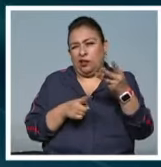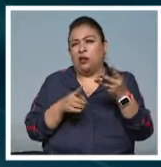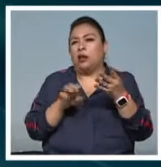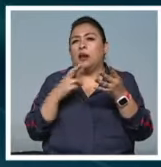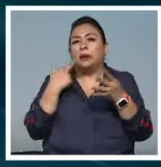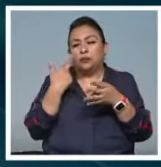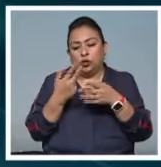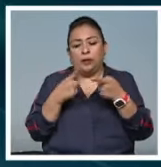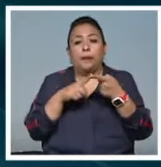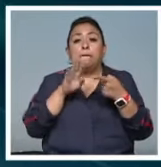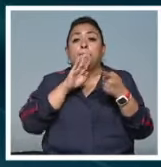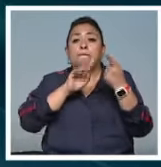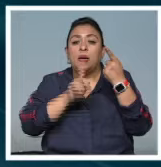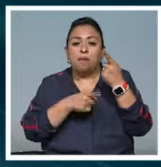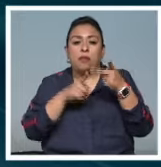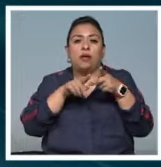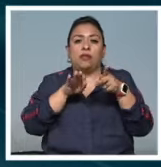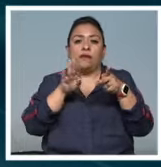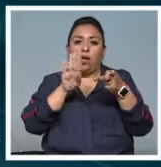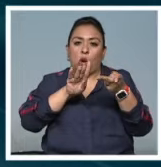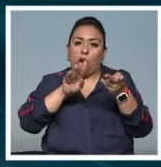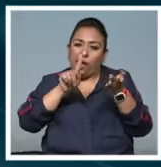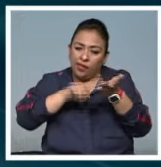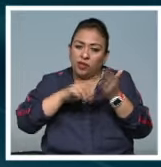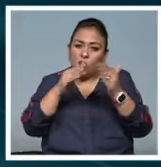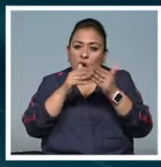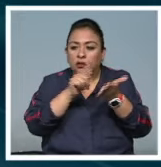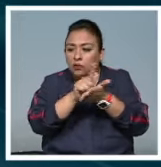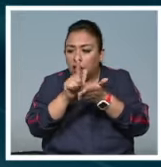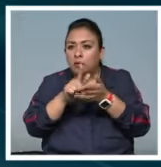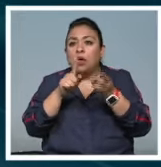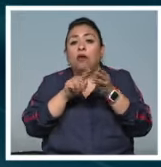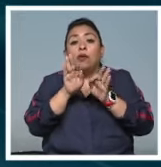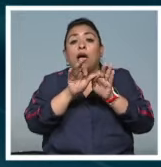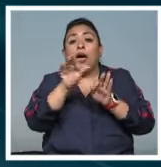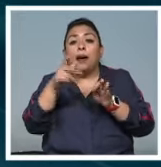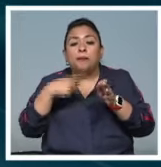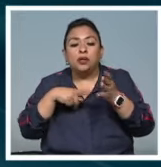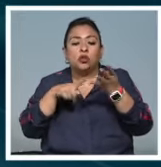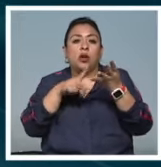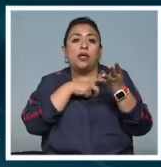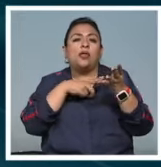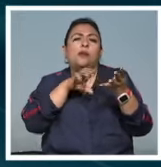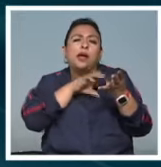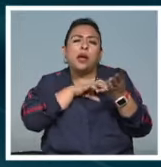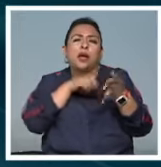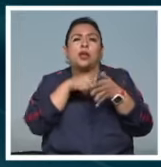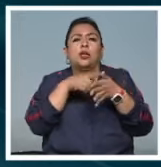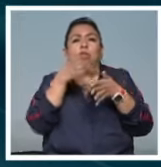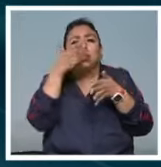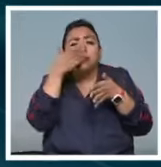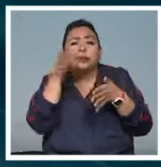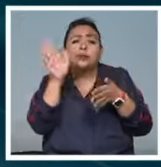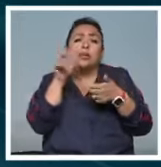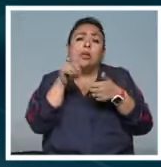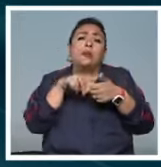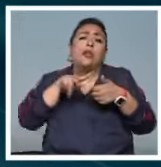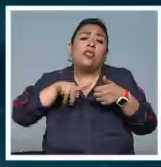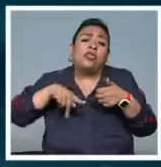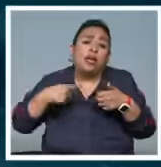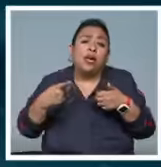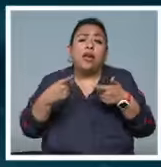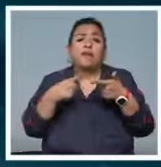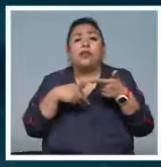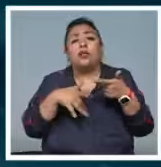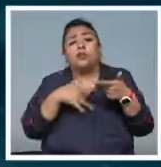la maternidad, el trabajo doméstico, el cuidado de otras personas, el ser cariñosas, sensibles, débiles, sentimentales,